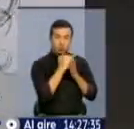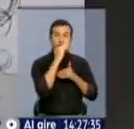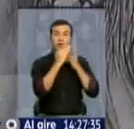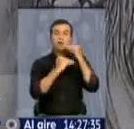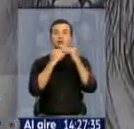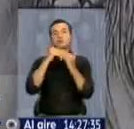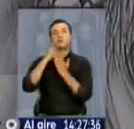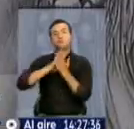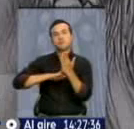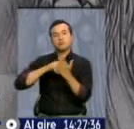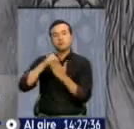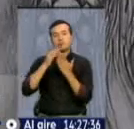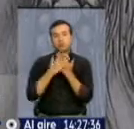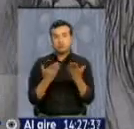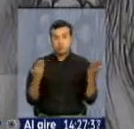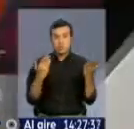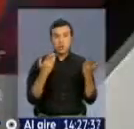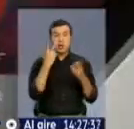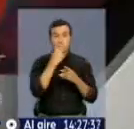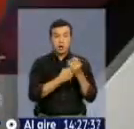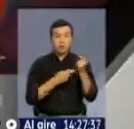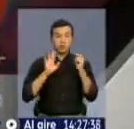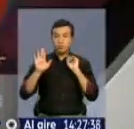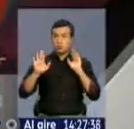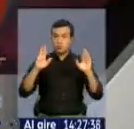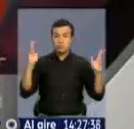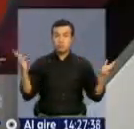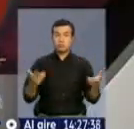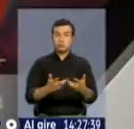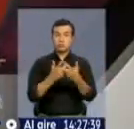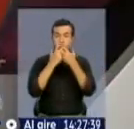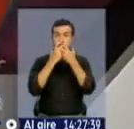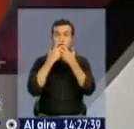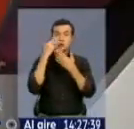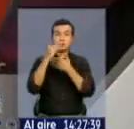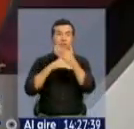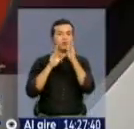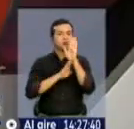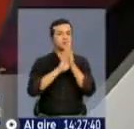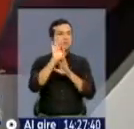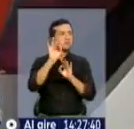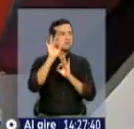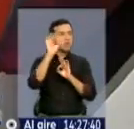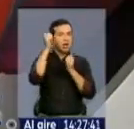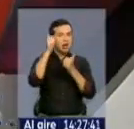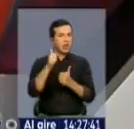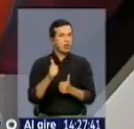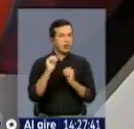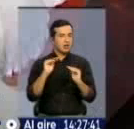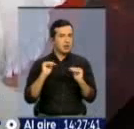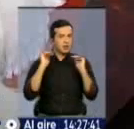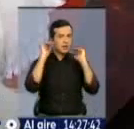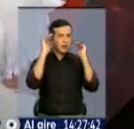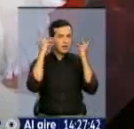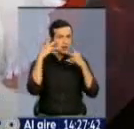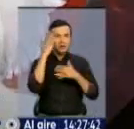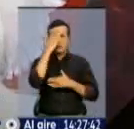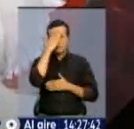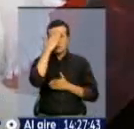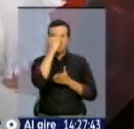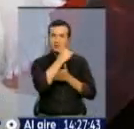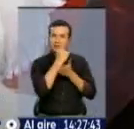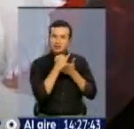pinta, demostrando que ambos trabajos van entrelazados para poder enriquecer el arte. Y después que uno sepa dibujar bien,